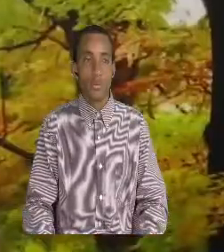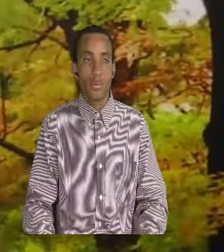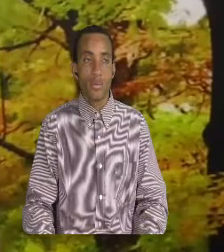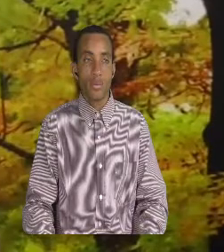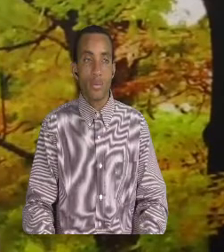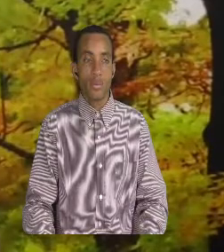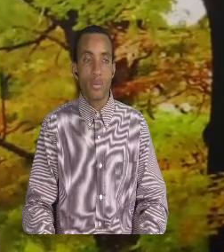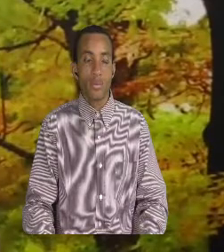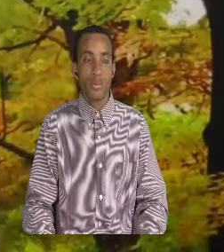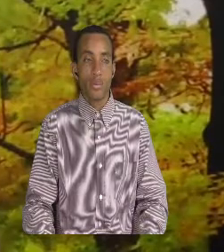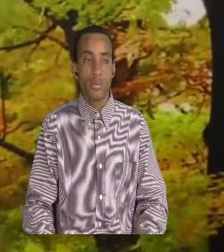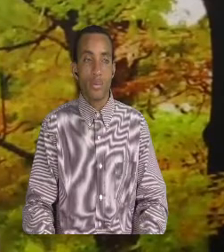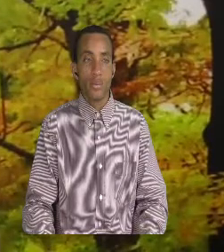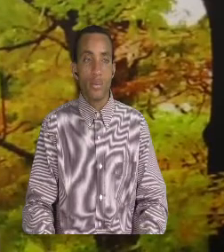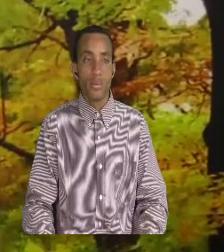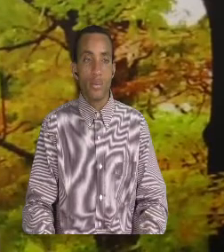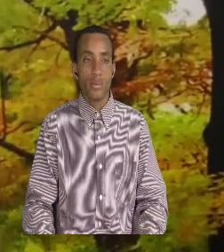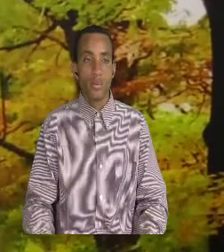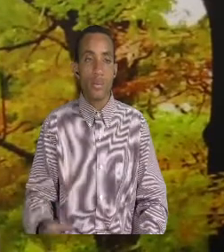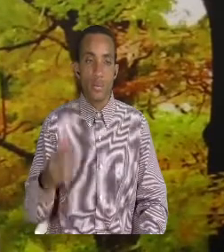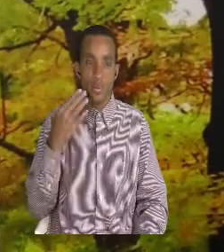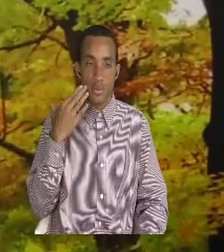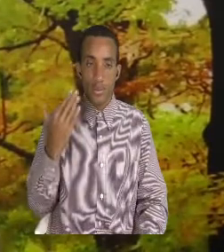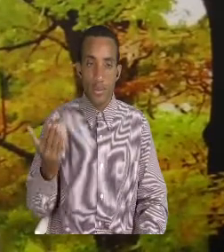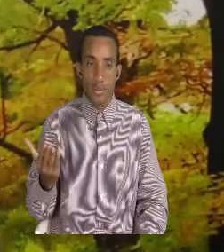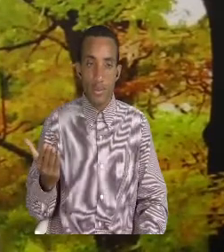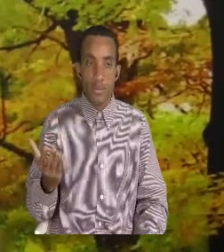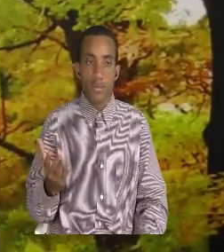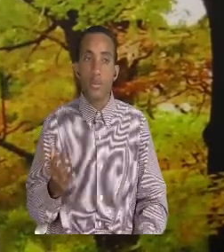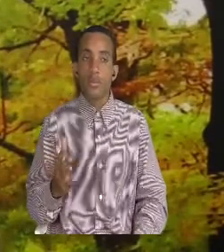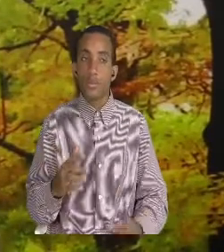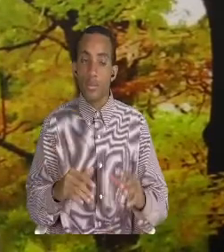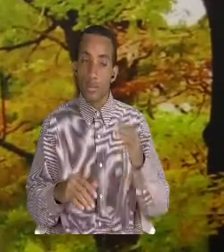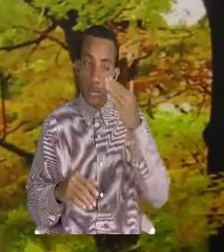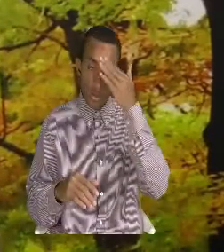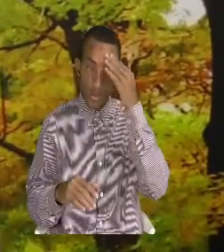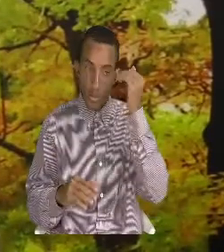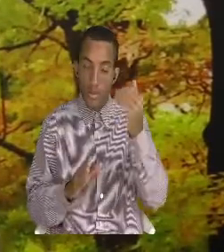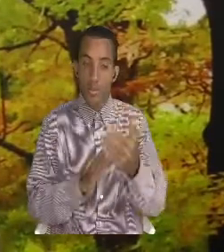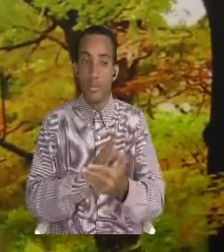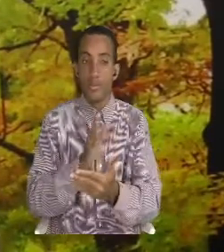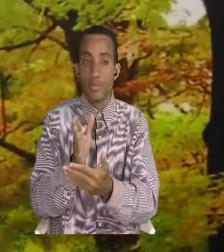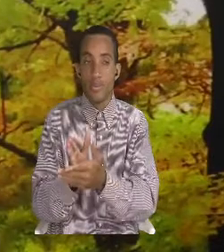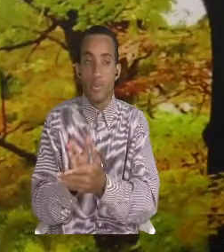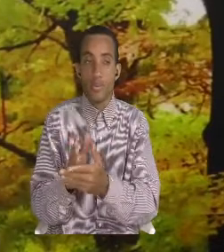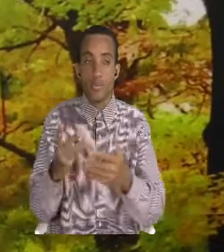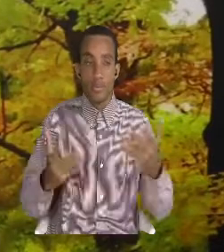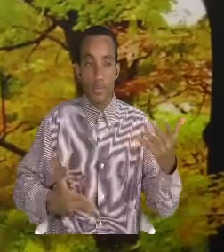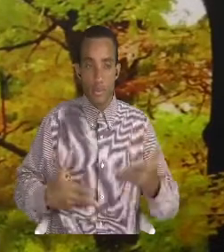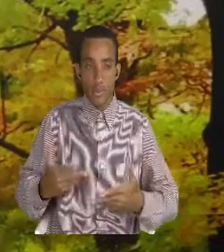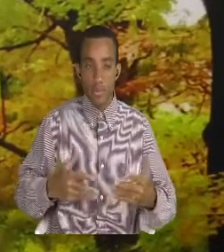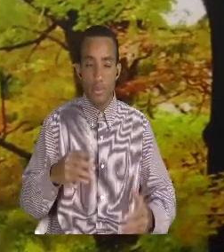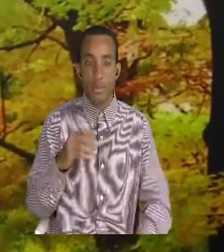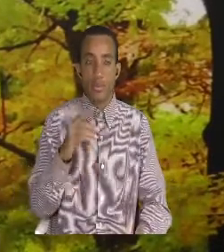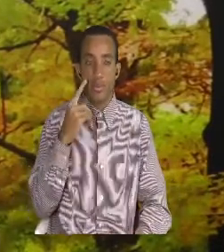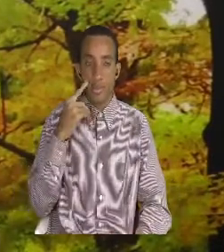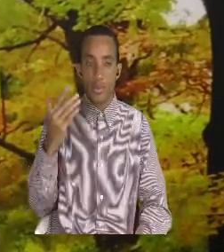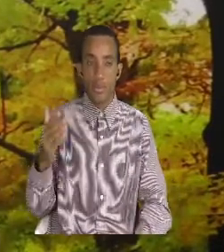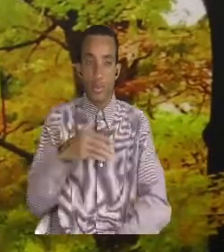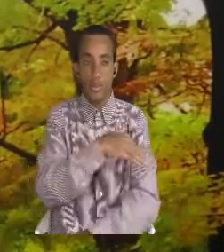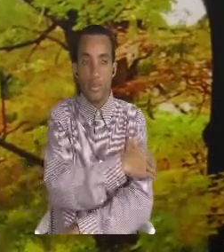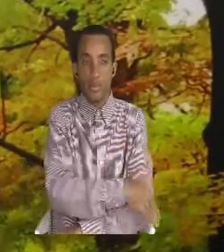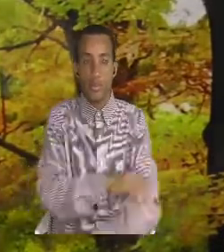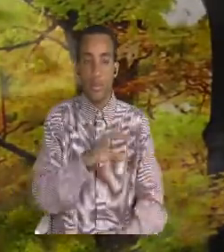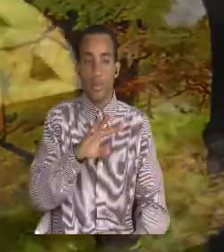Así quedaron nuestros deliciosos waffles saludables. No olvides pasar por la Barra Fitness que queda en la calle 46, número